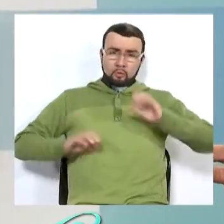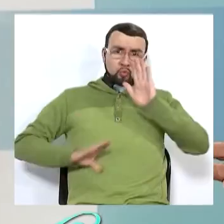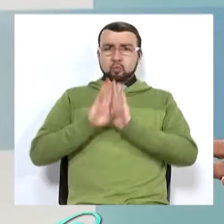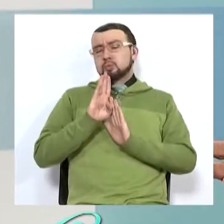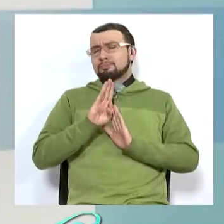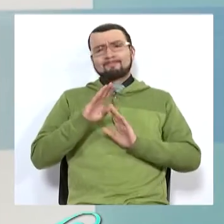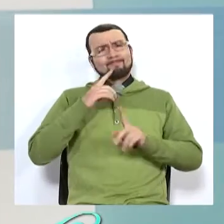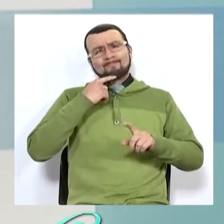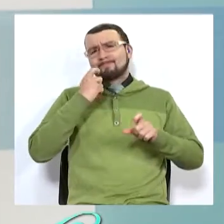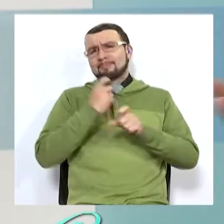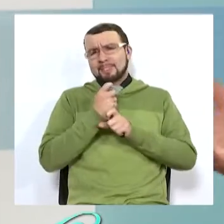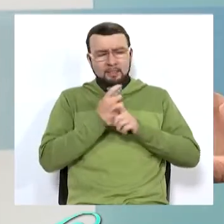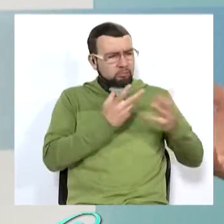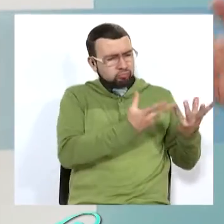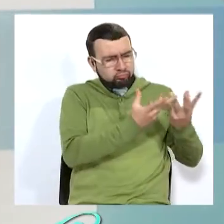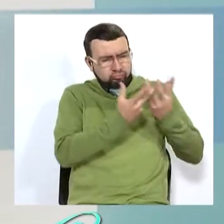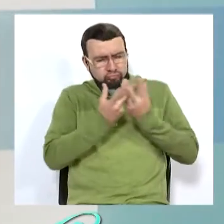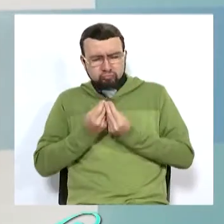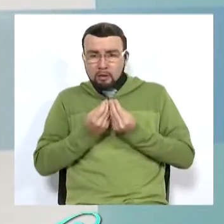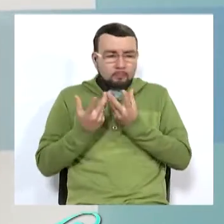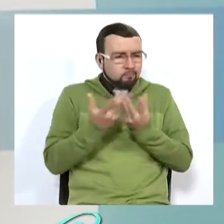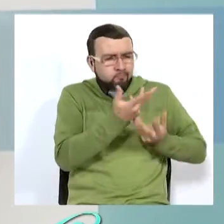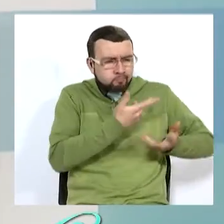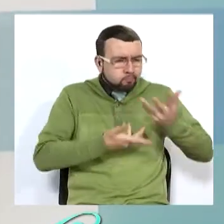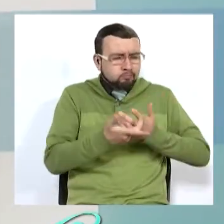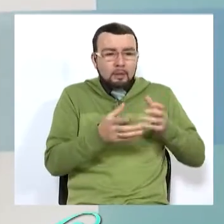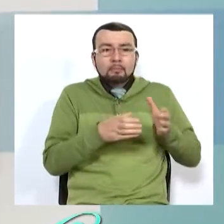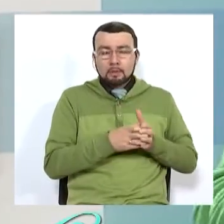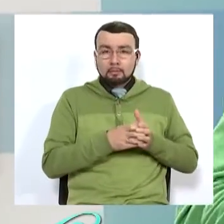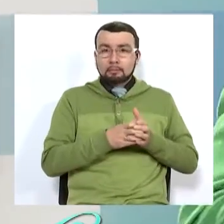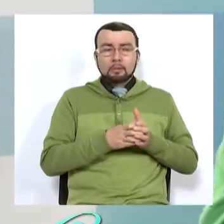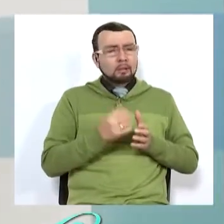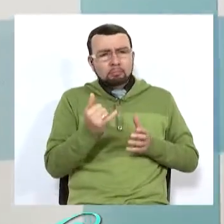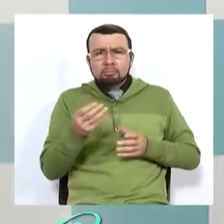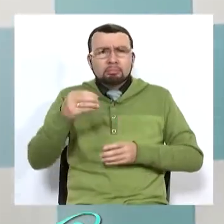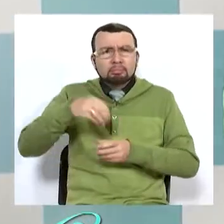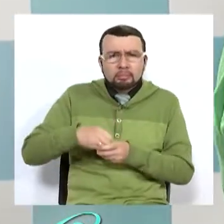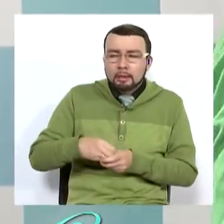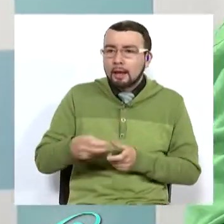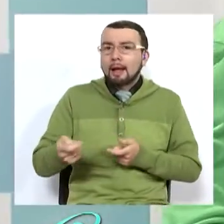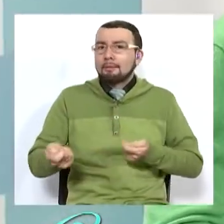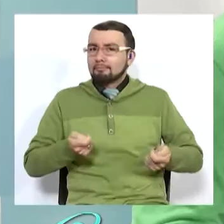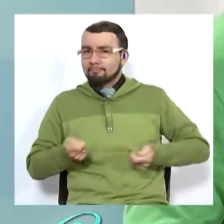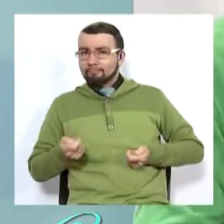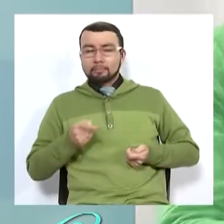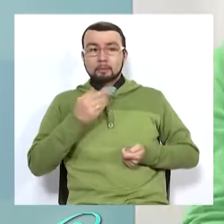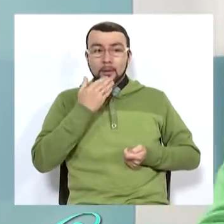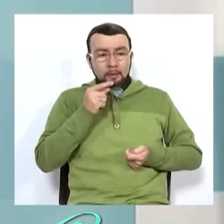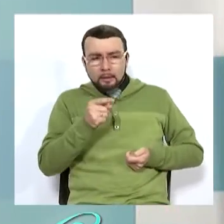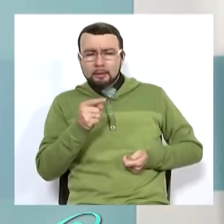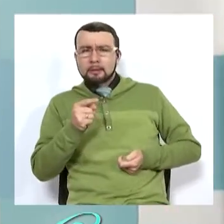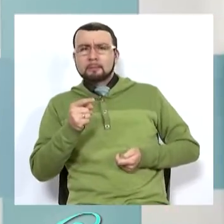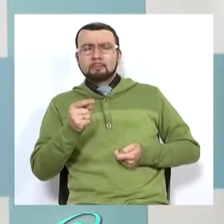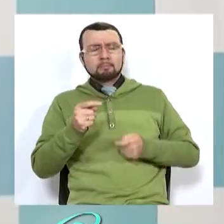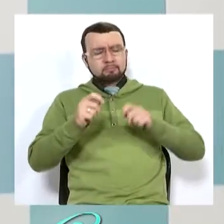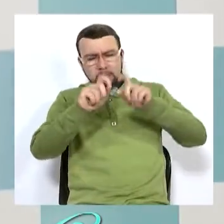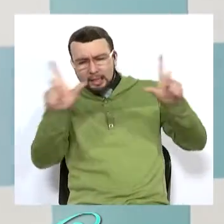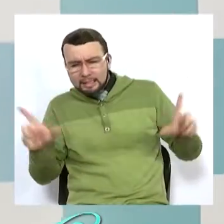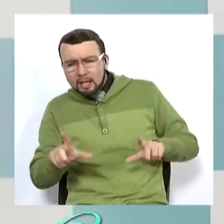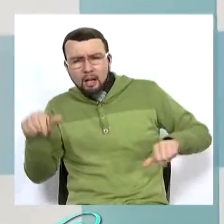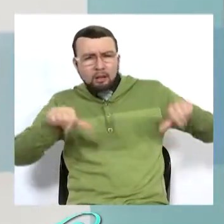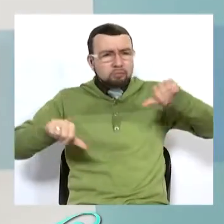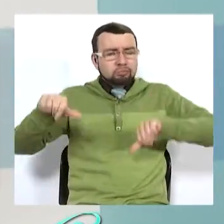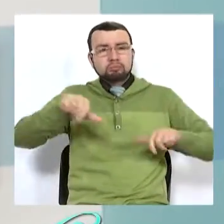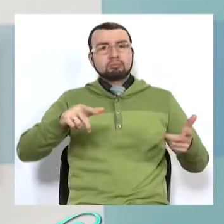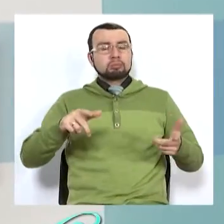verano. Uno necesita un equipo. ¿Y qué hay detrás de mí? Métodos diagnósticos, radiografías y exámenes de laboratorio y